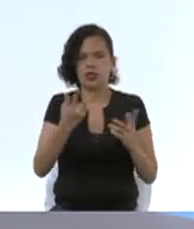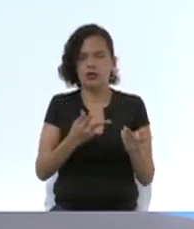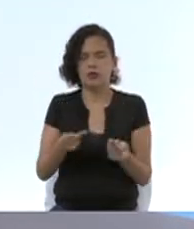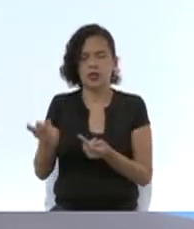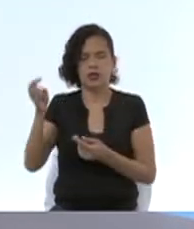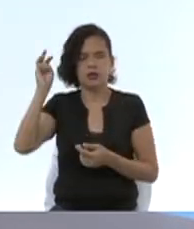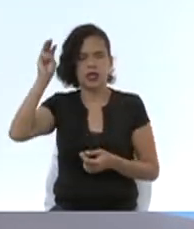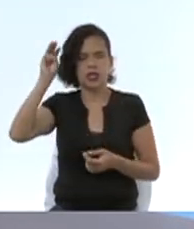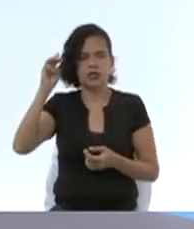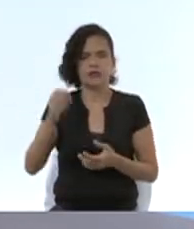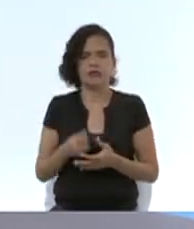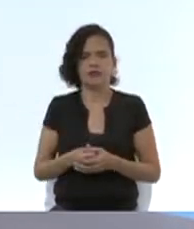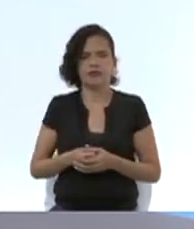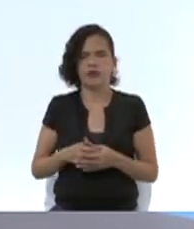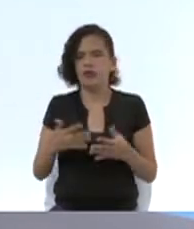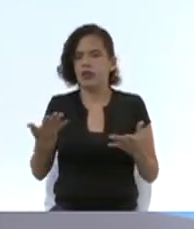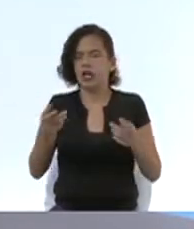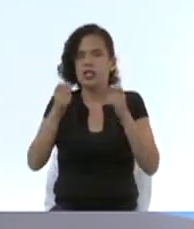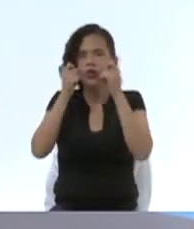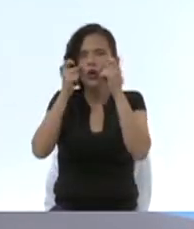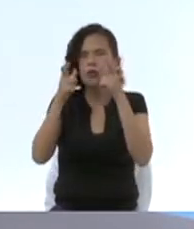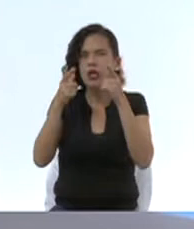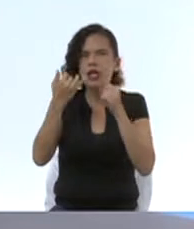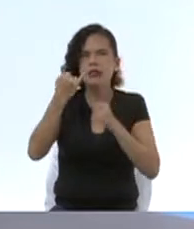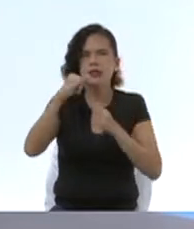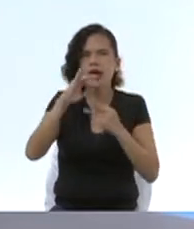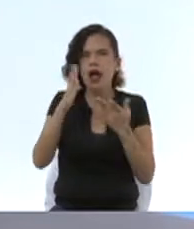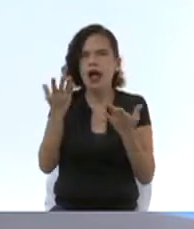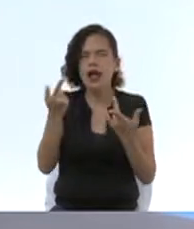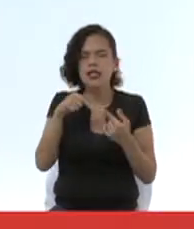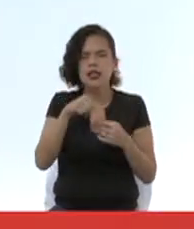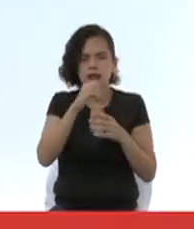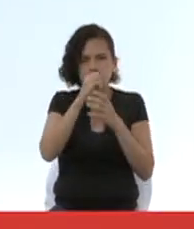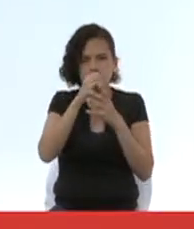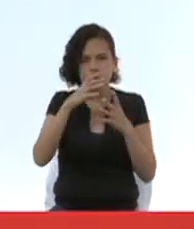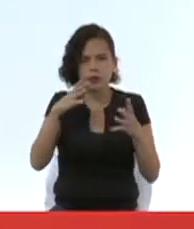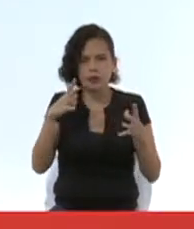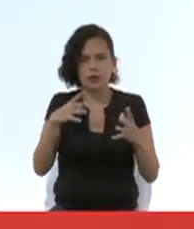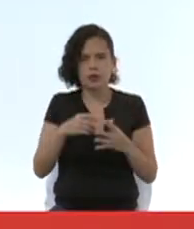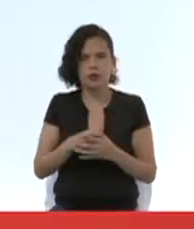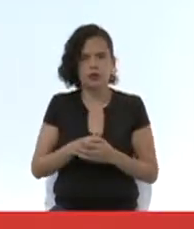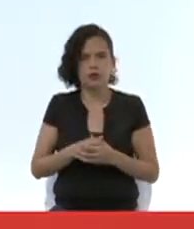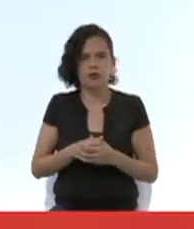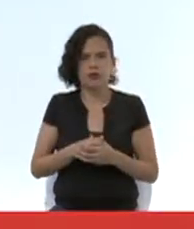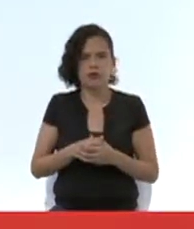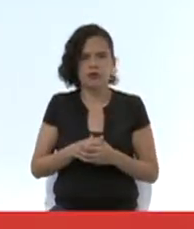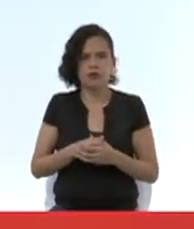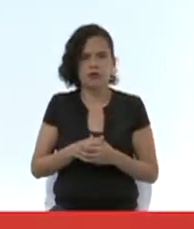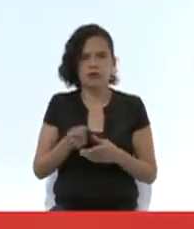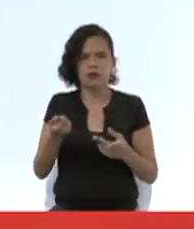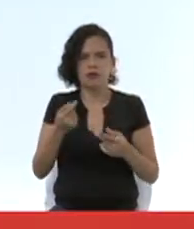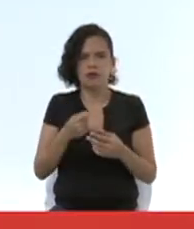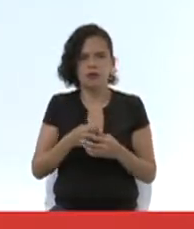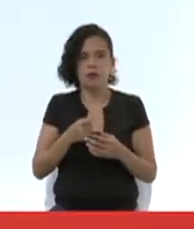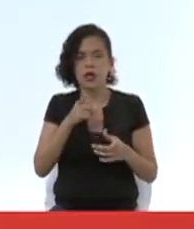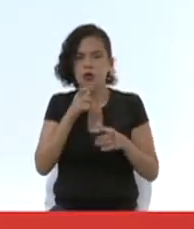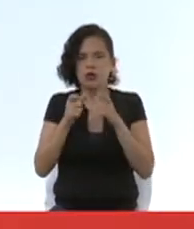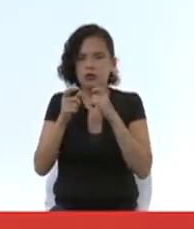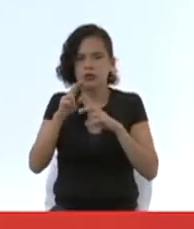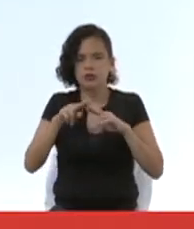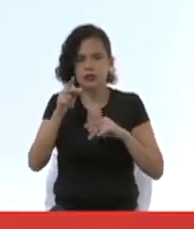maestra. A ver, ¿qué sorpresa habrá en este globo? Creemos la expectativa con las niñas y los